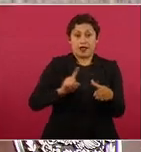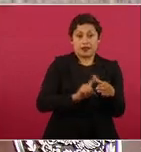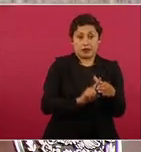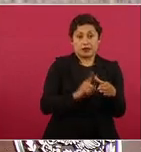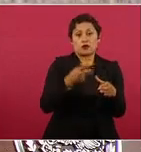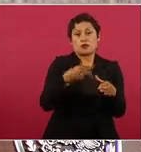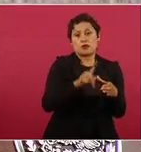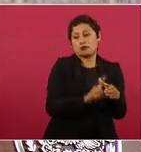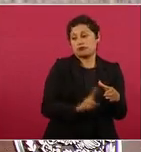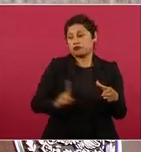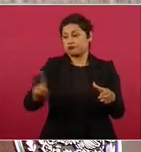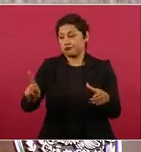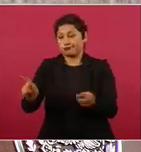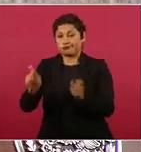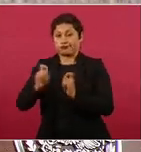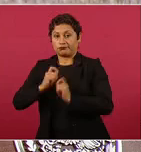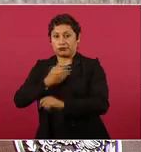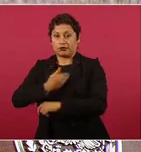me desempeño